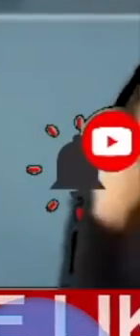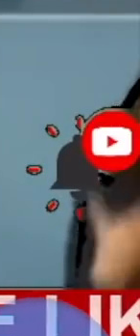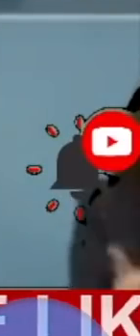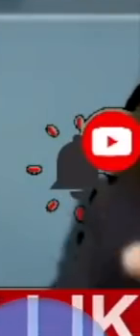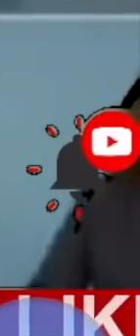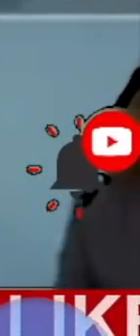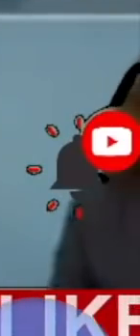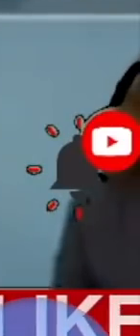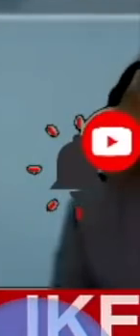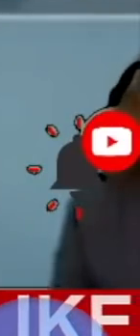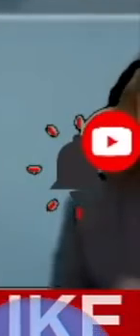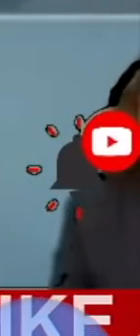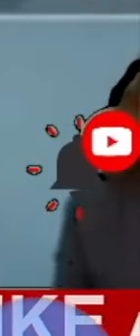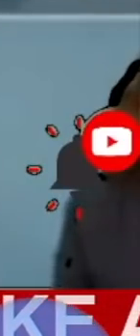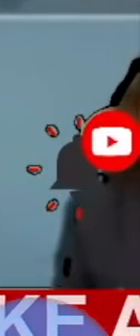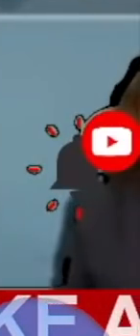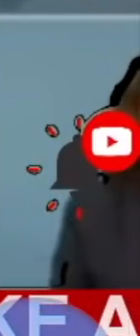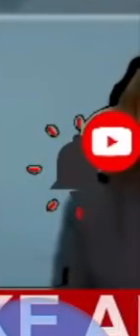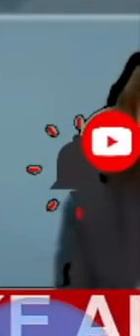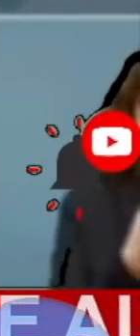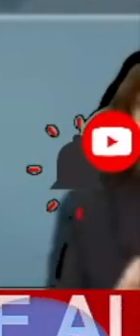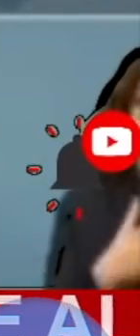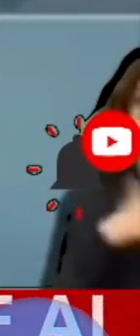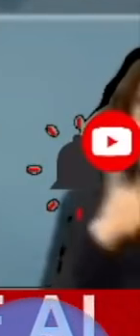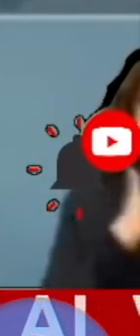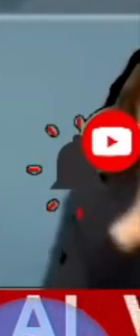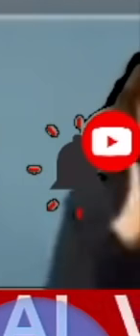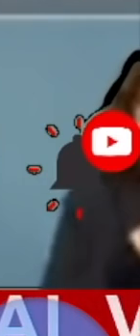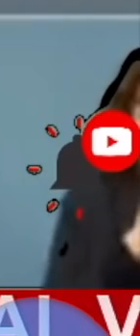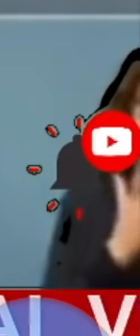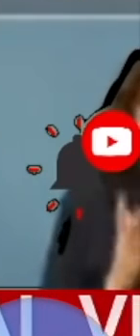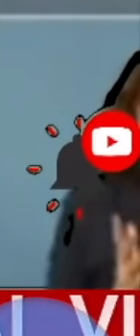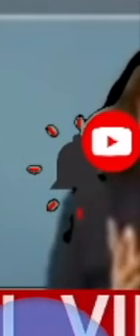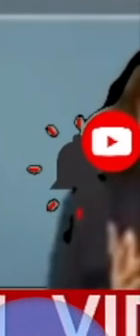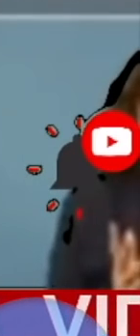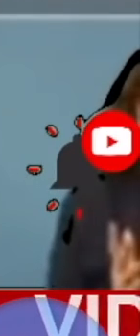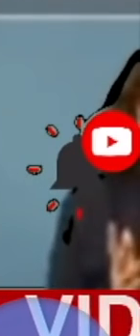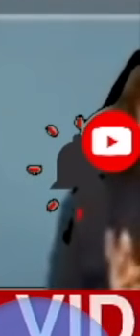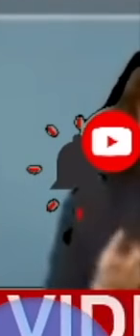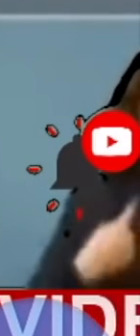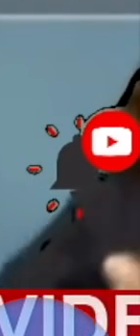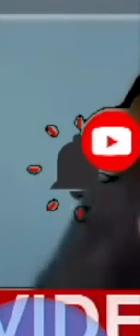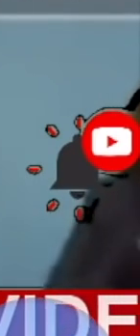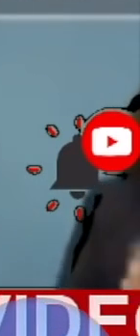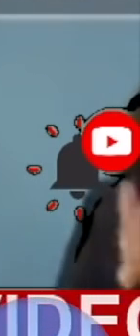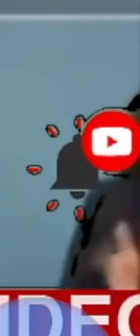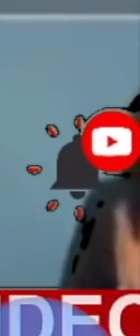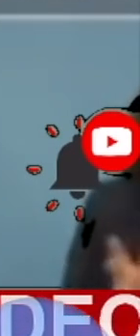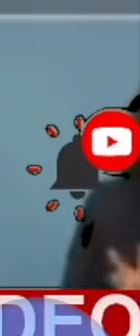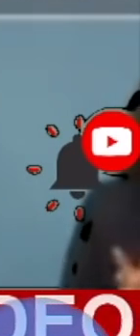se atreven a decir que ya no son de izquierda, sino van a ser de